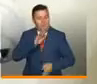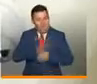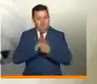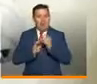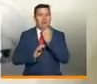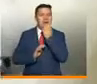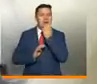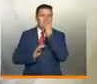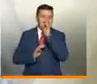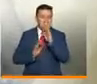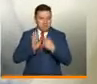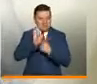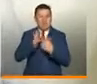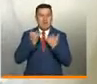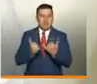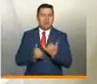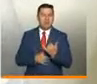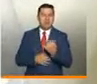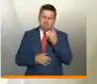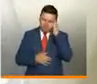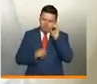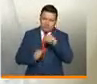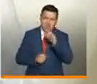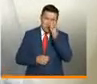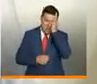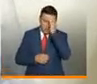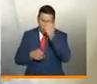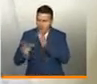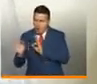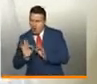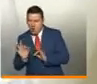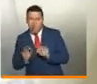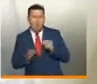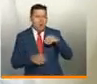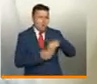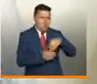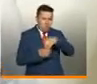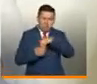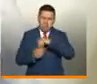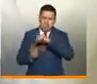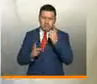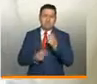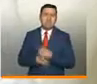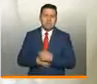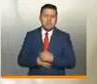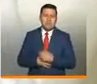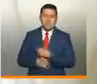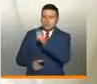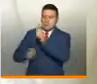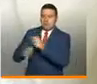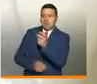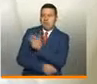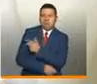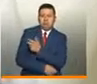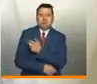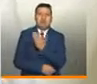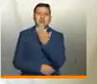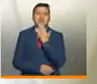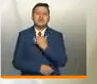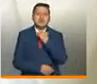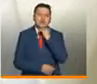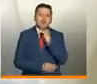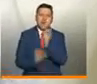nacional. Hoy tenemos las capacidades hospitalarias, tenemos la logística, tenemos el personal de vacunación suficiente,